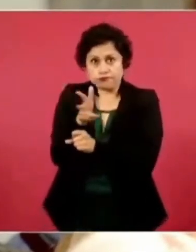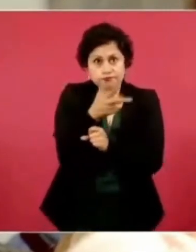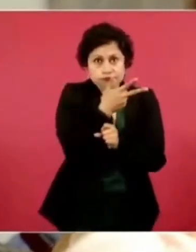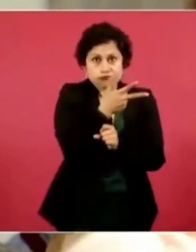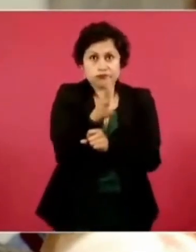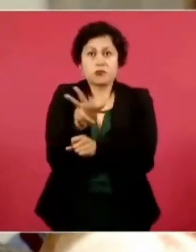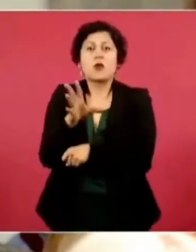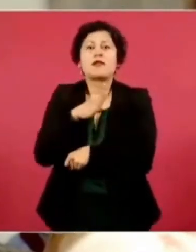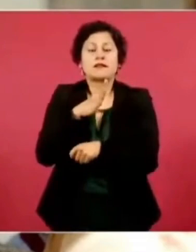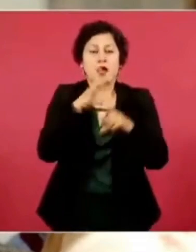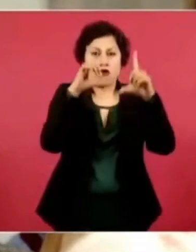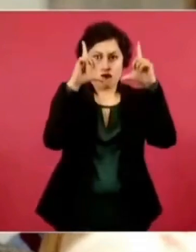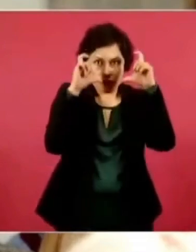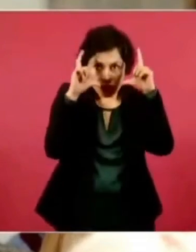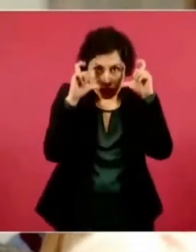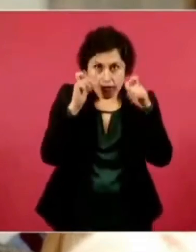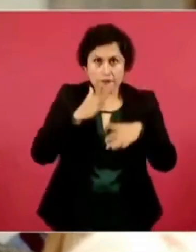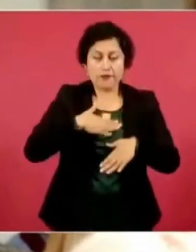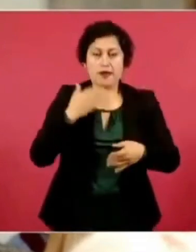de los impactos.